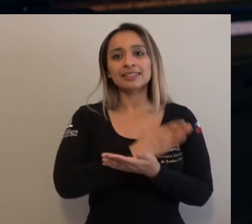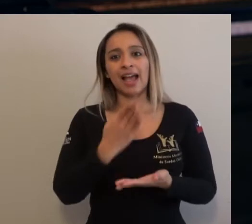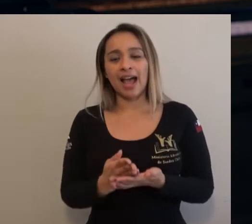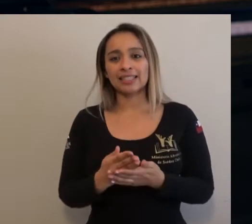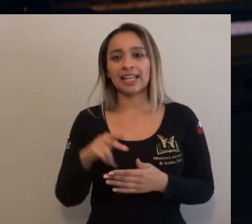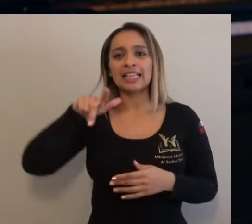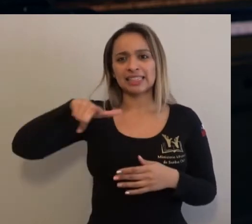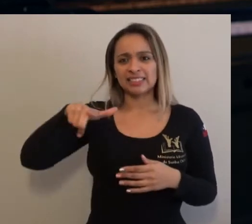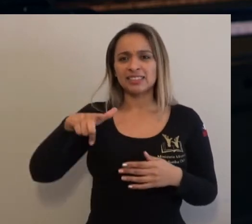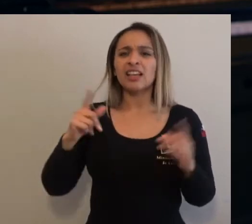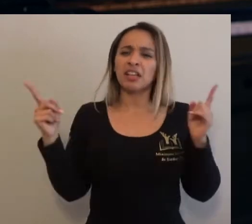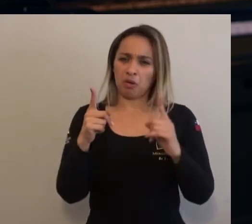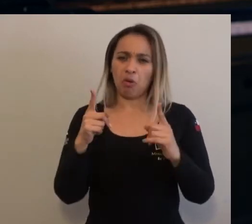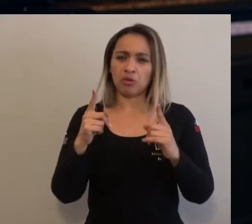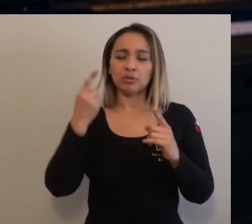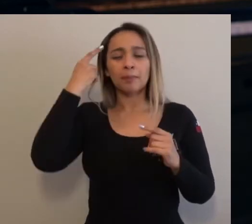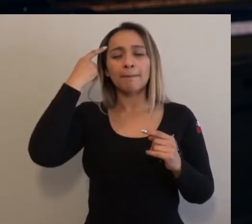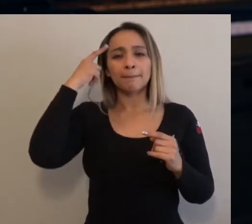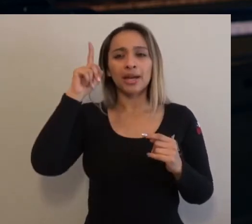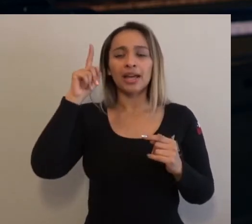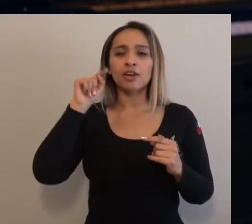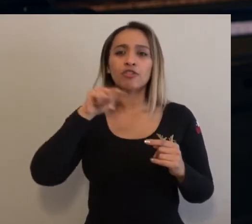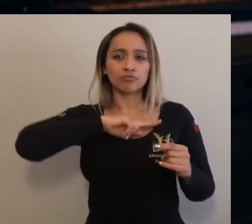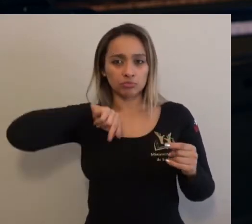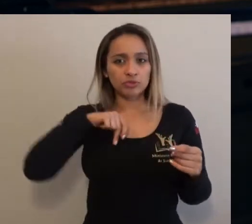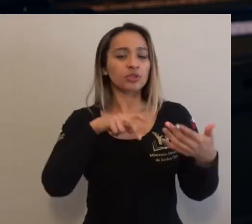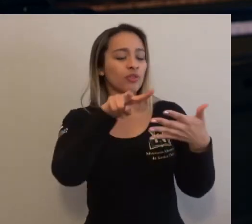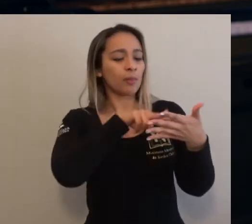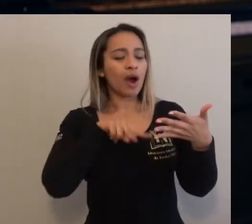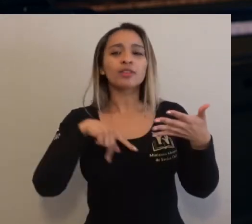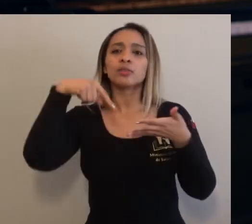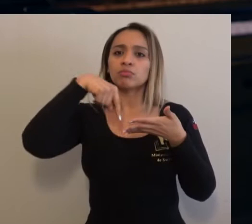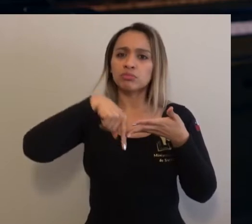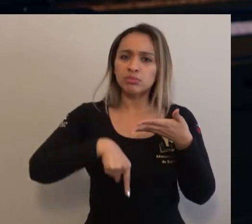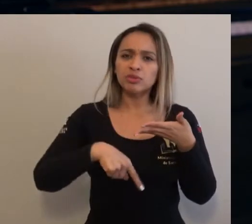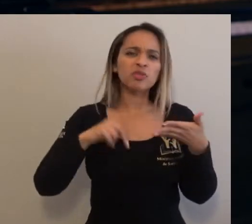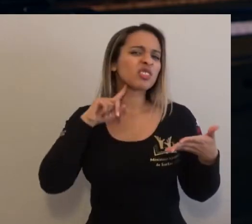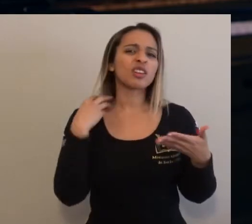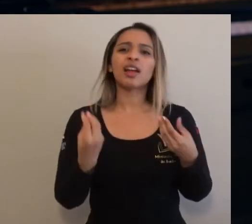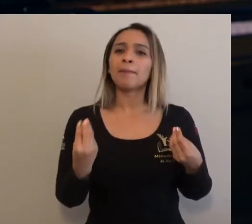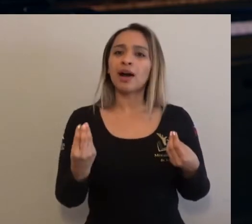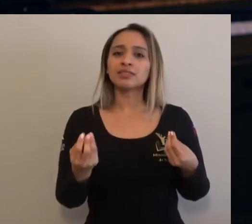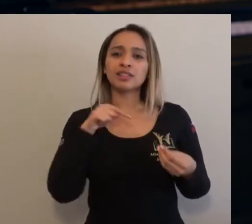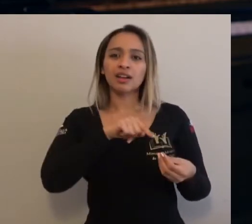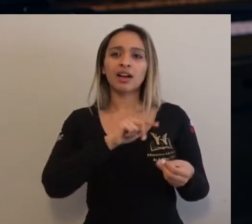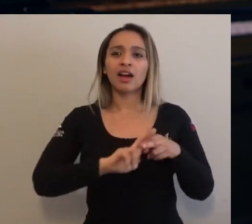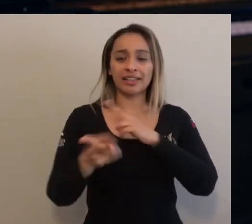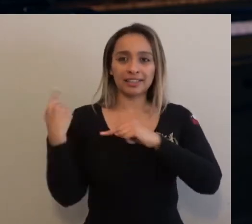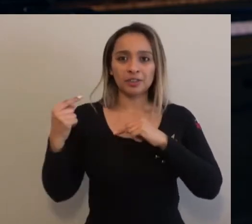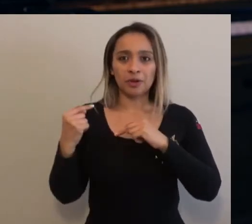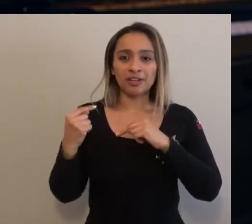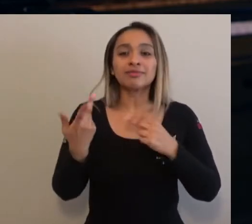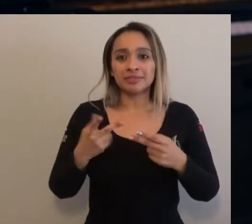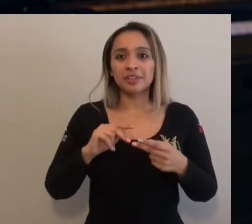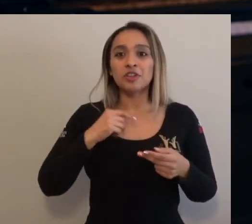17. Es un pasaje bastante corto, pero vamos a poder ir estudiando a profundidad qué sucede acá. Y como nos